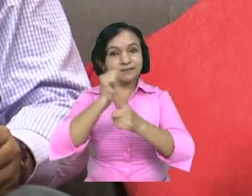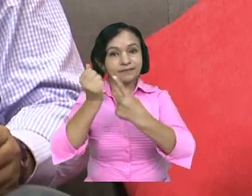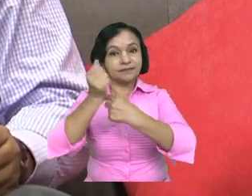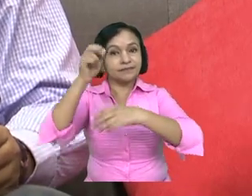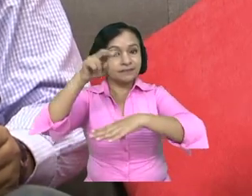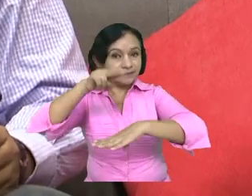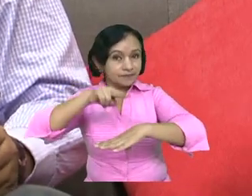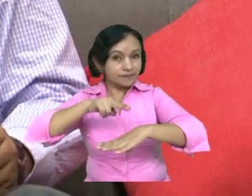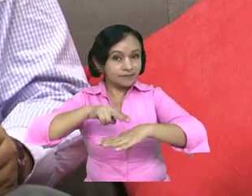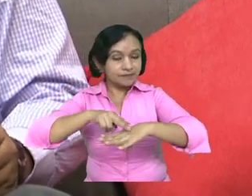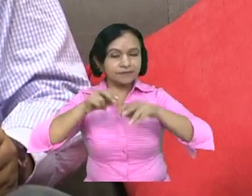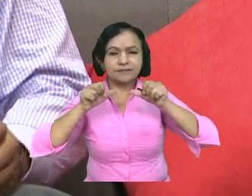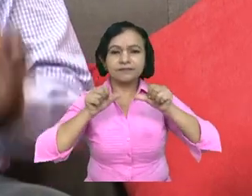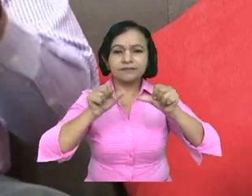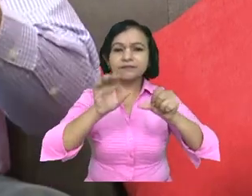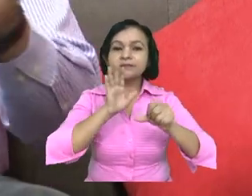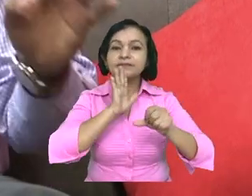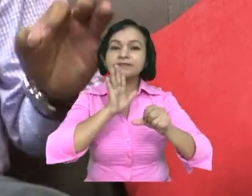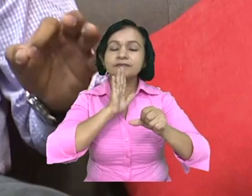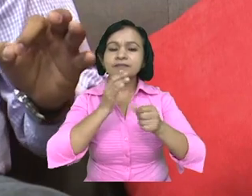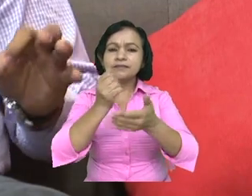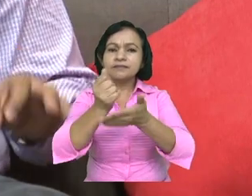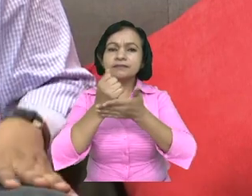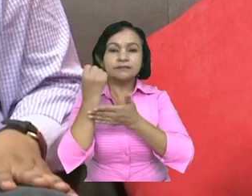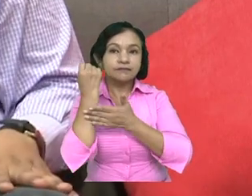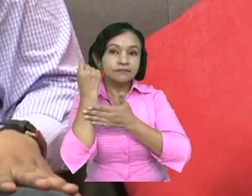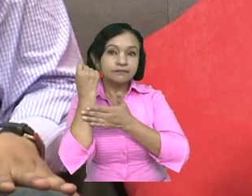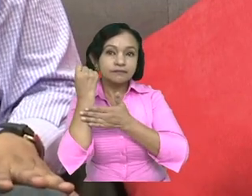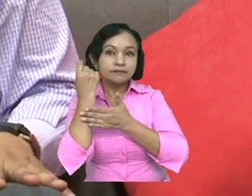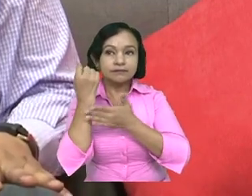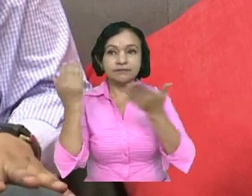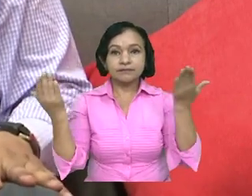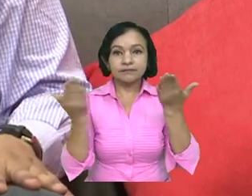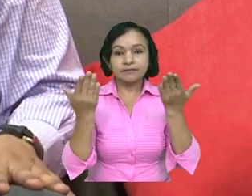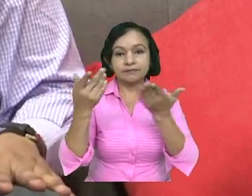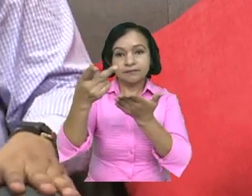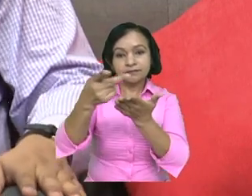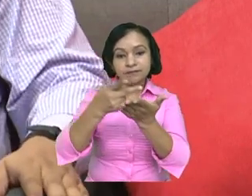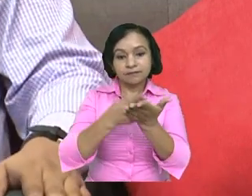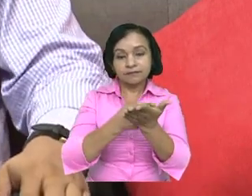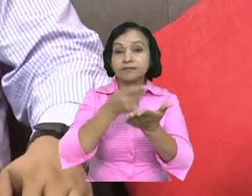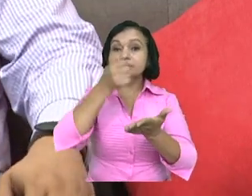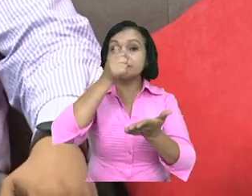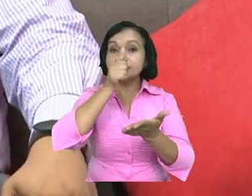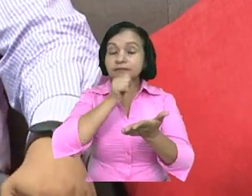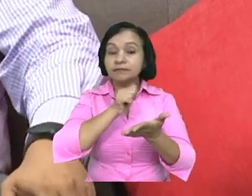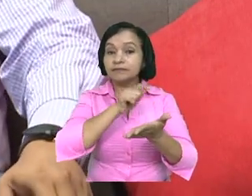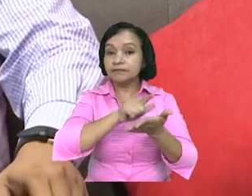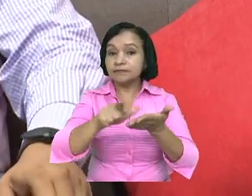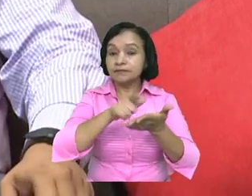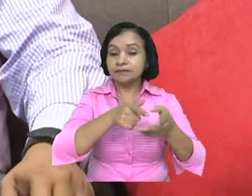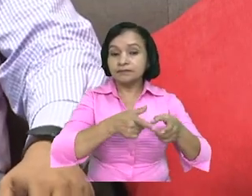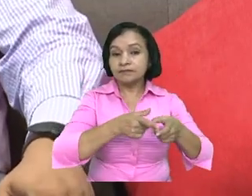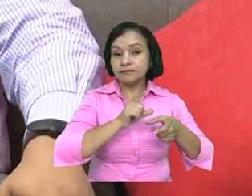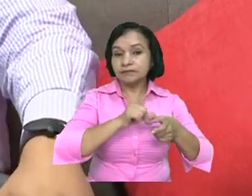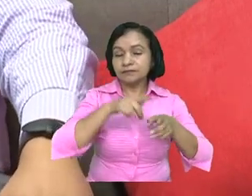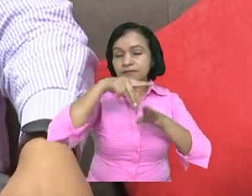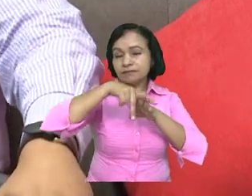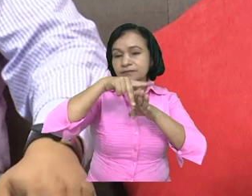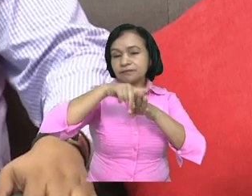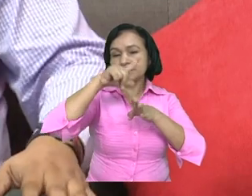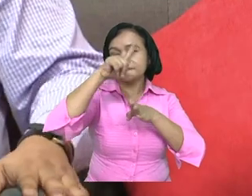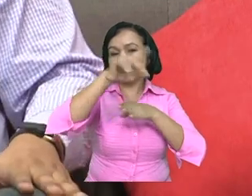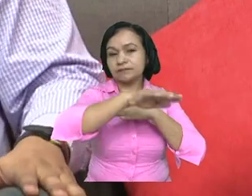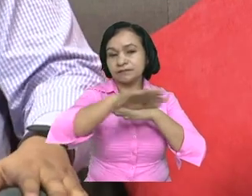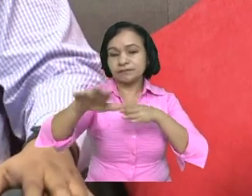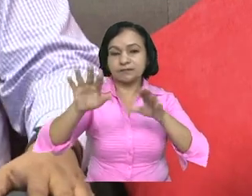nuestra conversación que nos ayuda a entender cuál es el impacto precisamente de los proyectos de agua potable y saneamiento rural en las